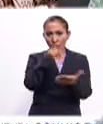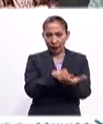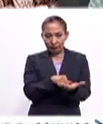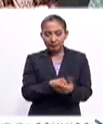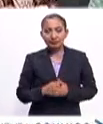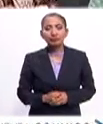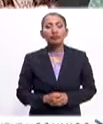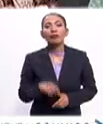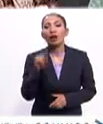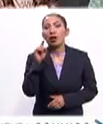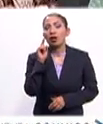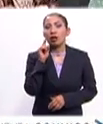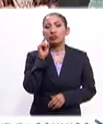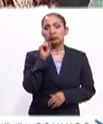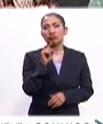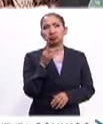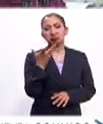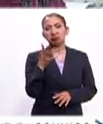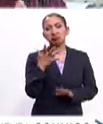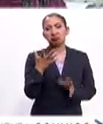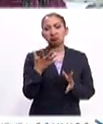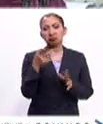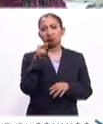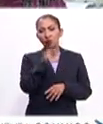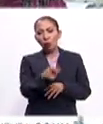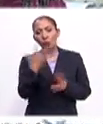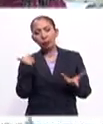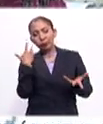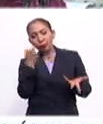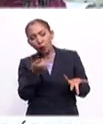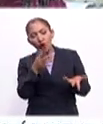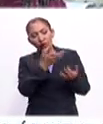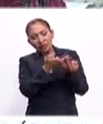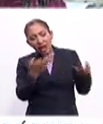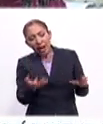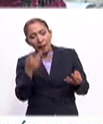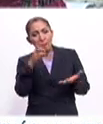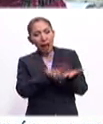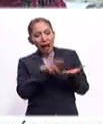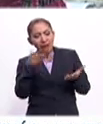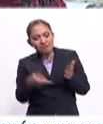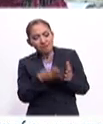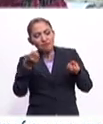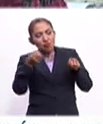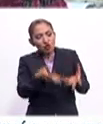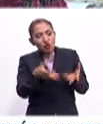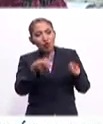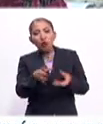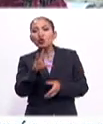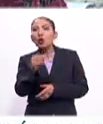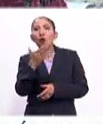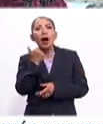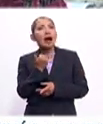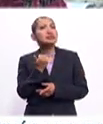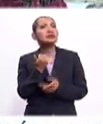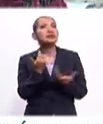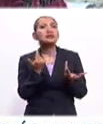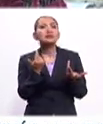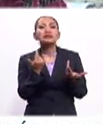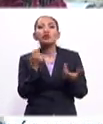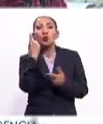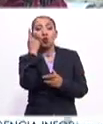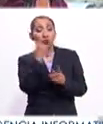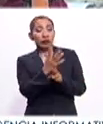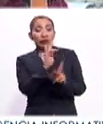lugar. Tú estás enriqueciendo los suelos de manera continua, o sea, no hay